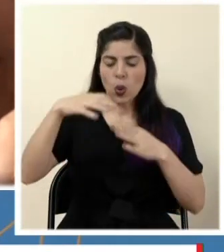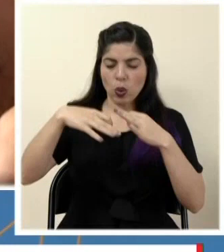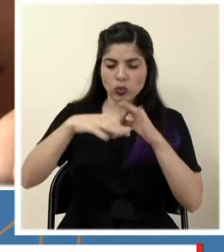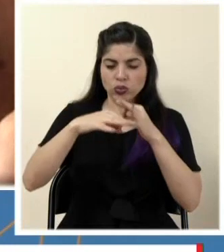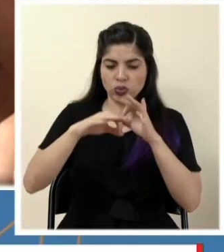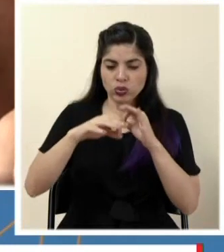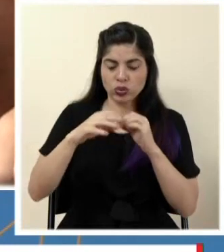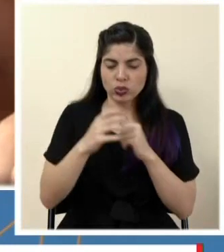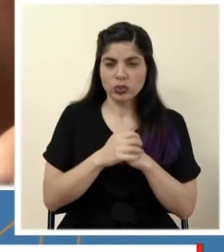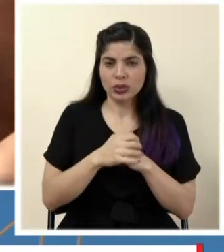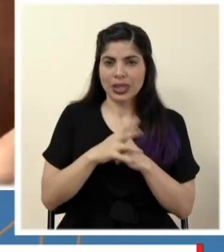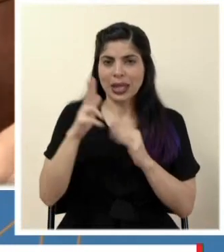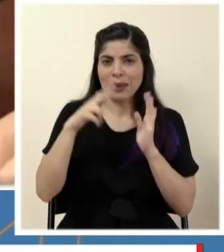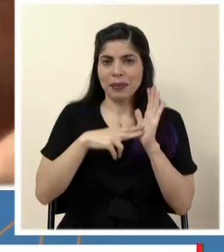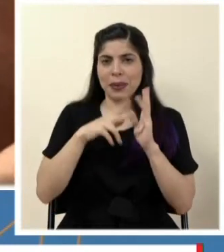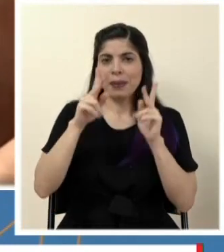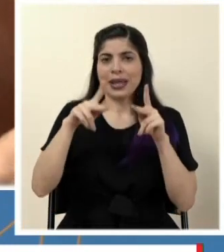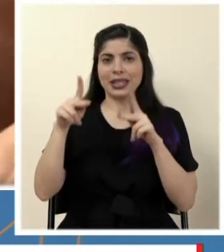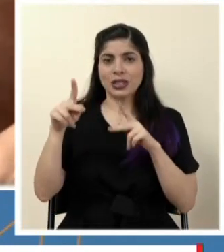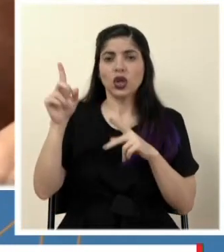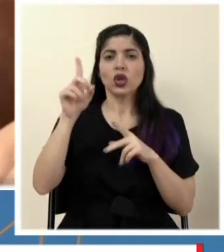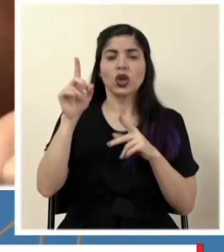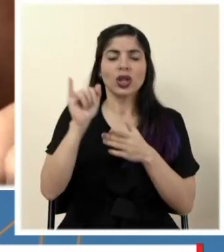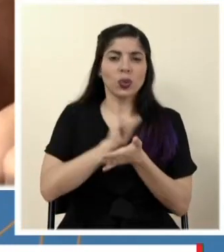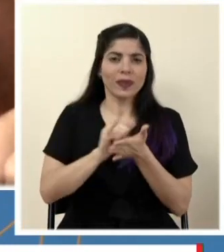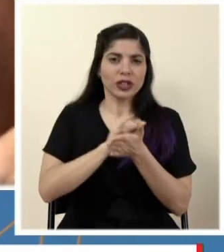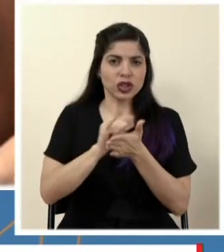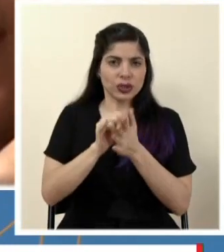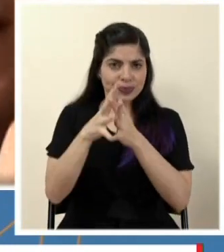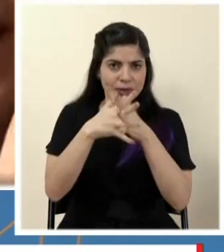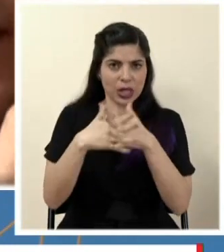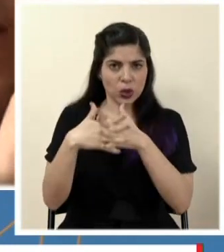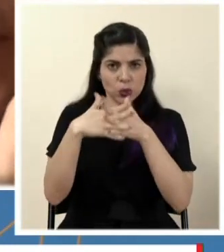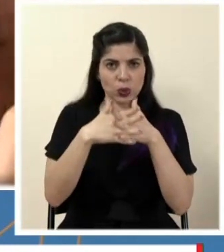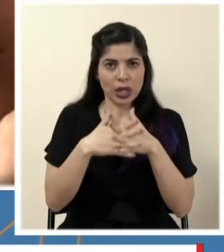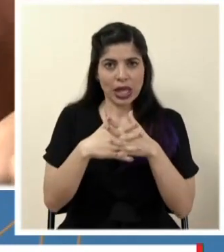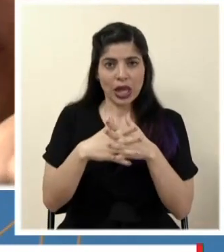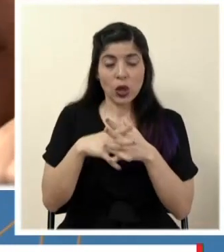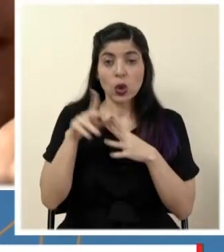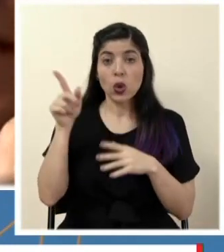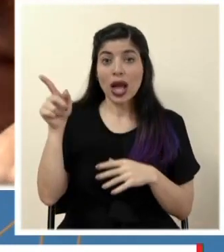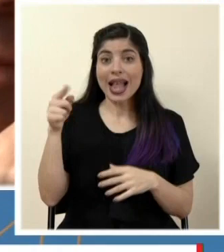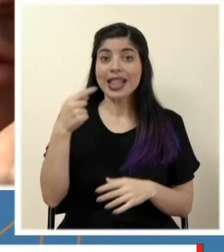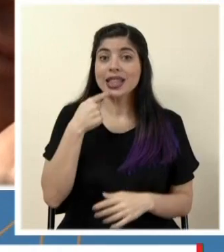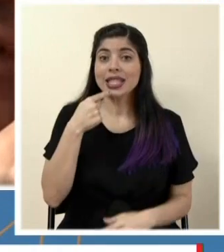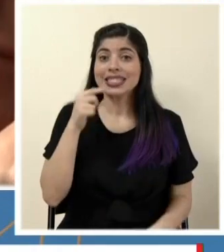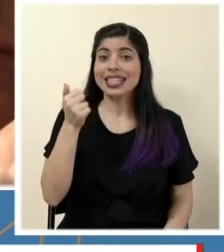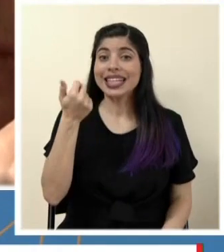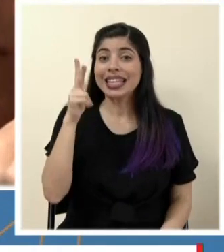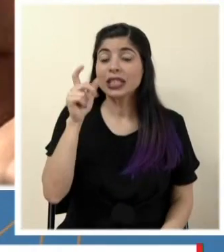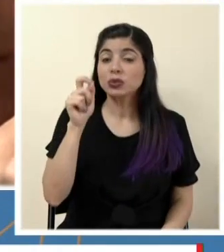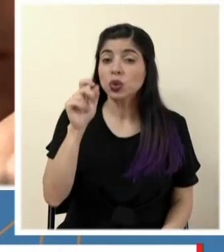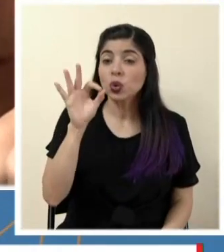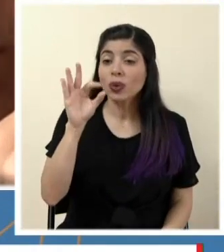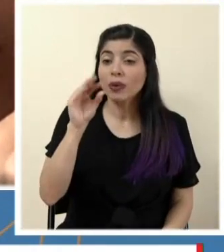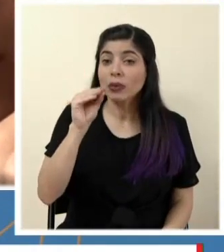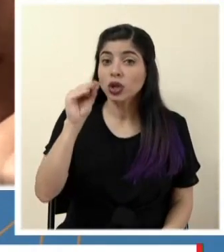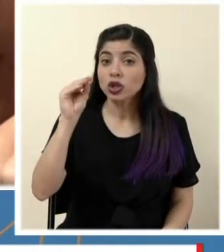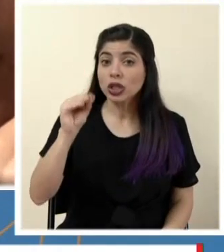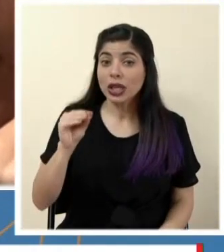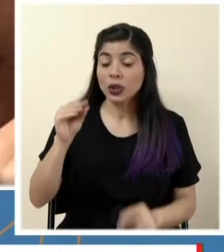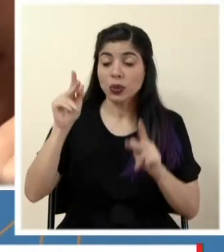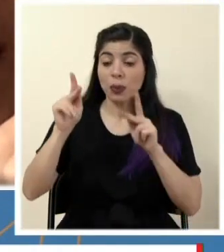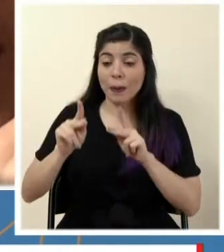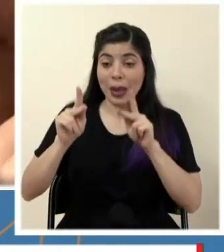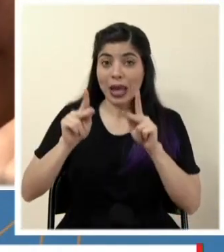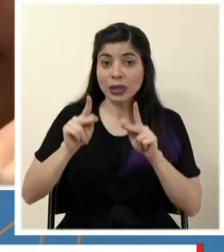3,000 personas en el estado de New York, en los Estados Unidos, que determinó que un 13.9% de la población